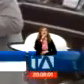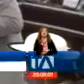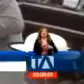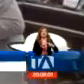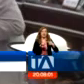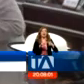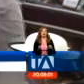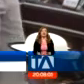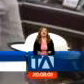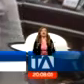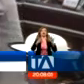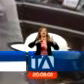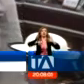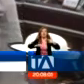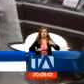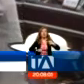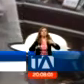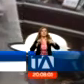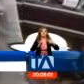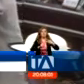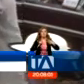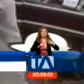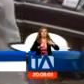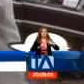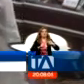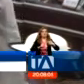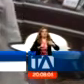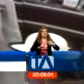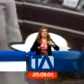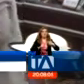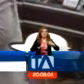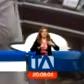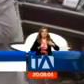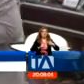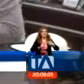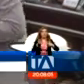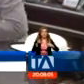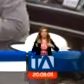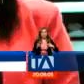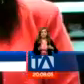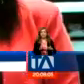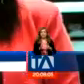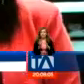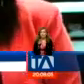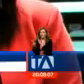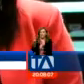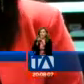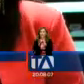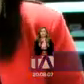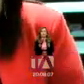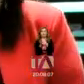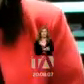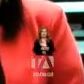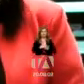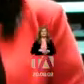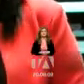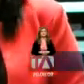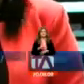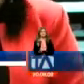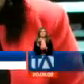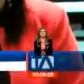¿Cuánto robaron? Establecer la ruta del dinero. ¿Dónde están los